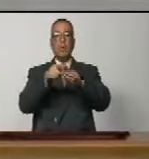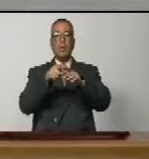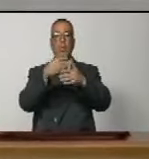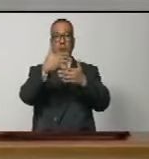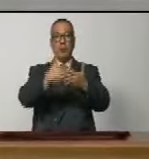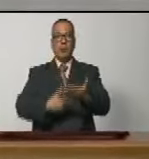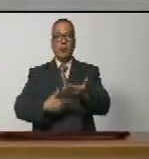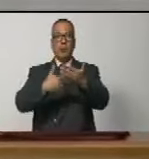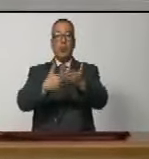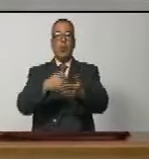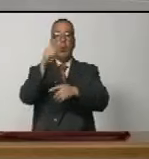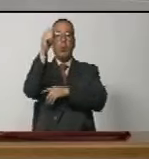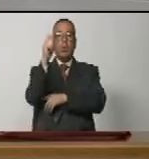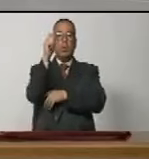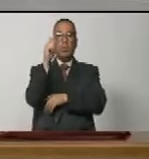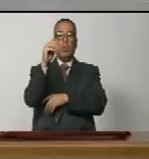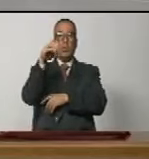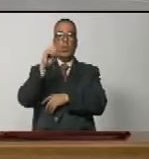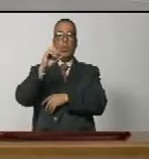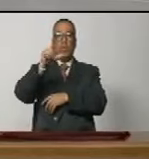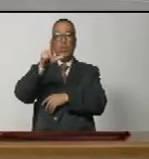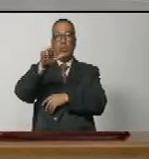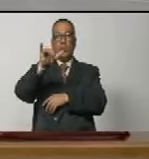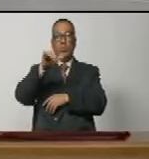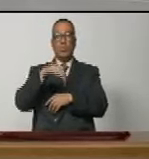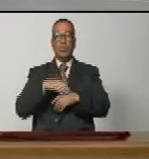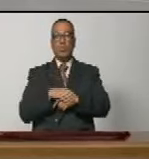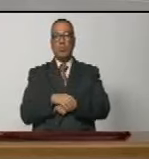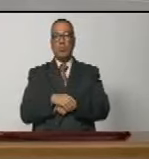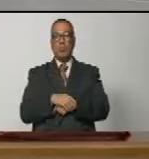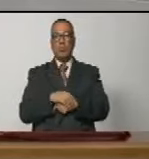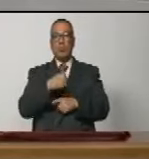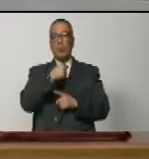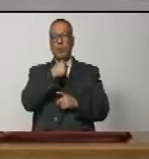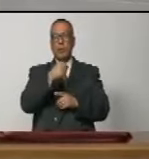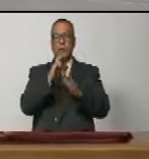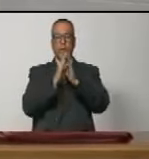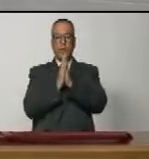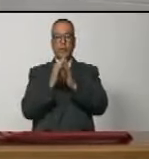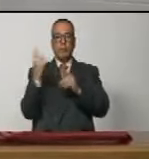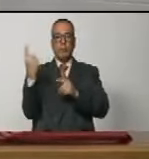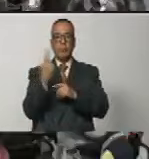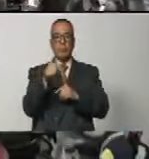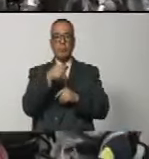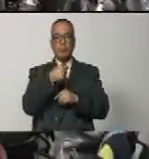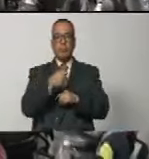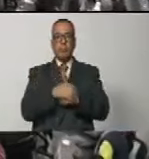referido informe a la diputada Nosliu Rodríguez. Micrófono para la diputada, por favor.